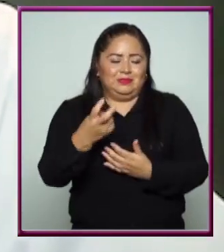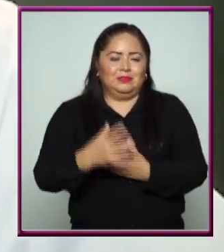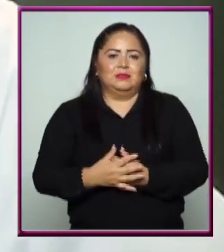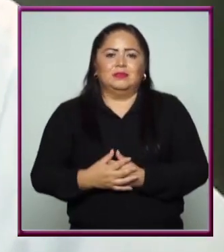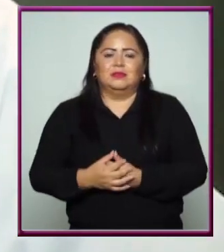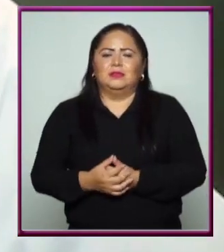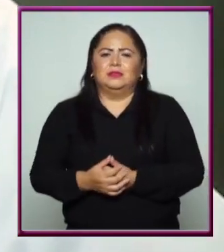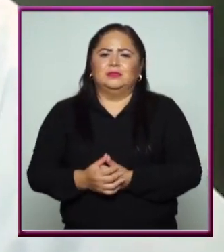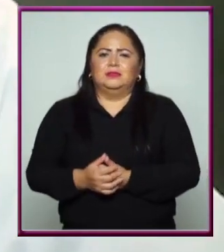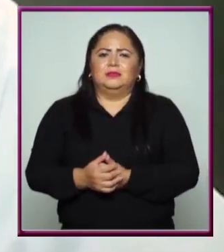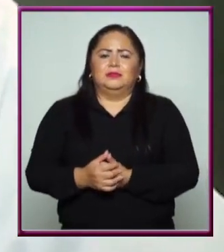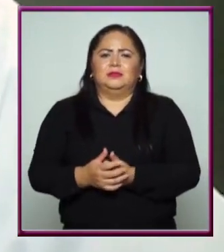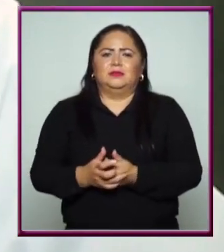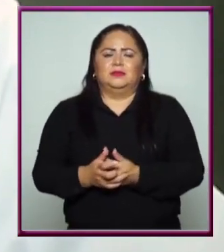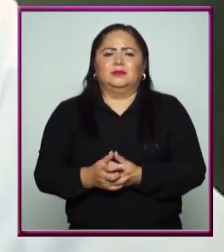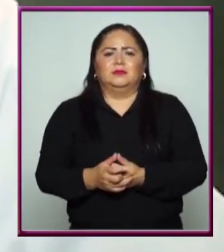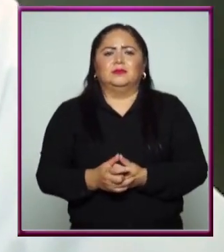fundamentalmente